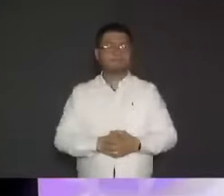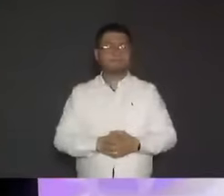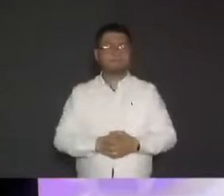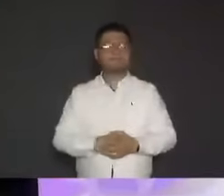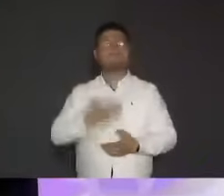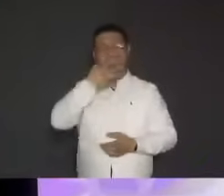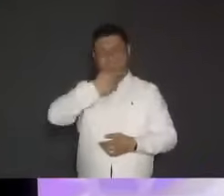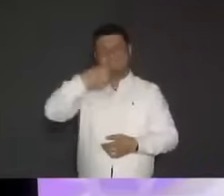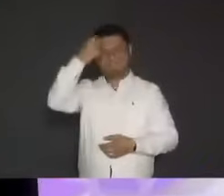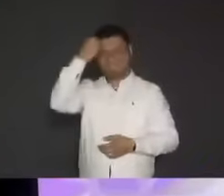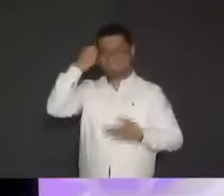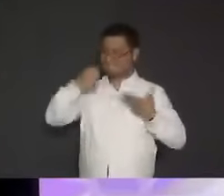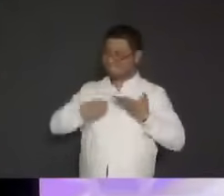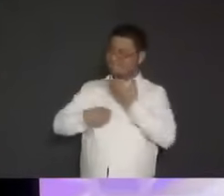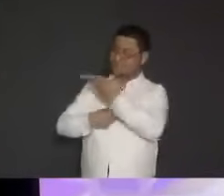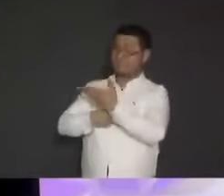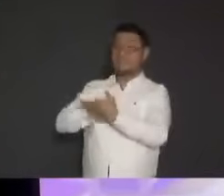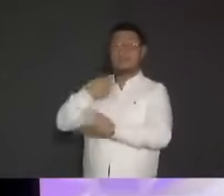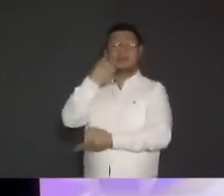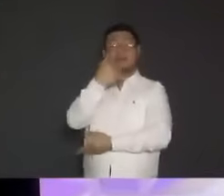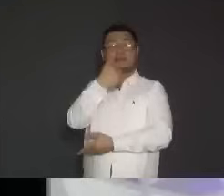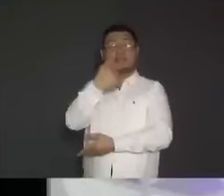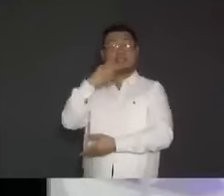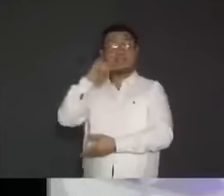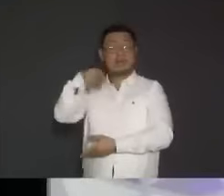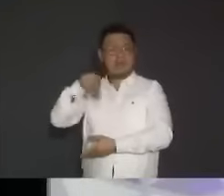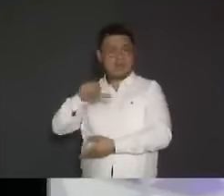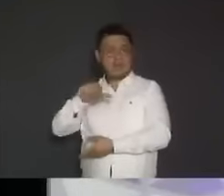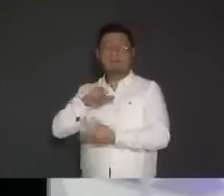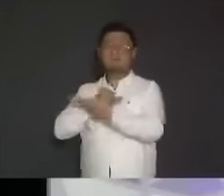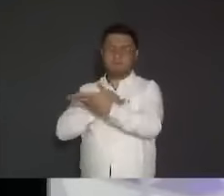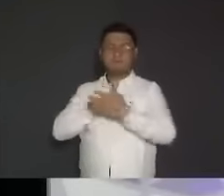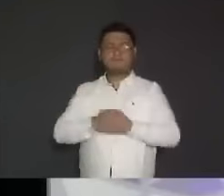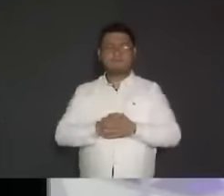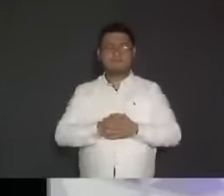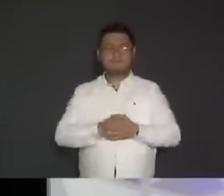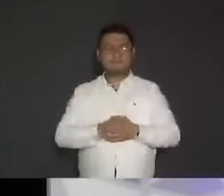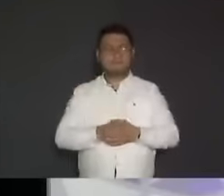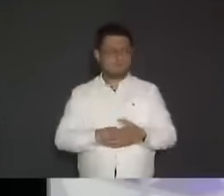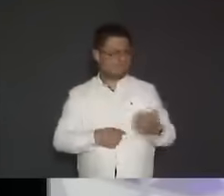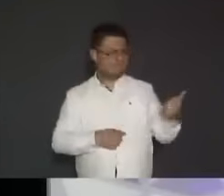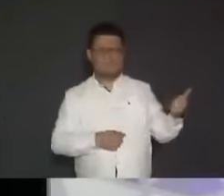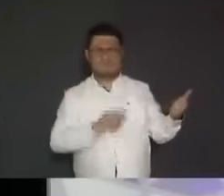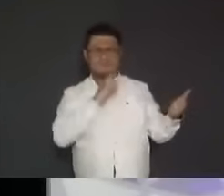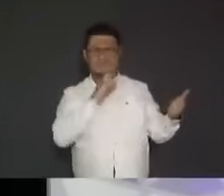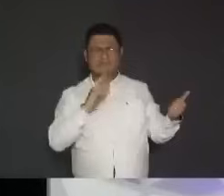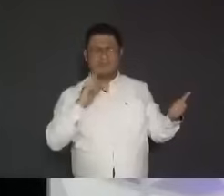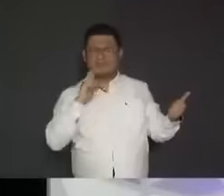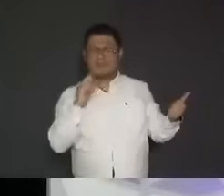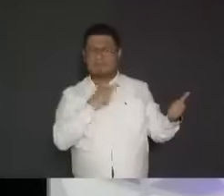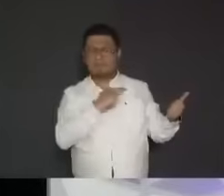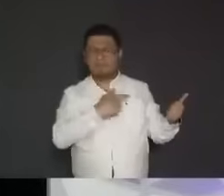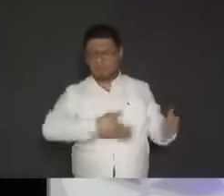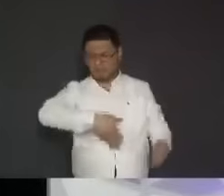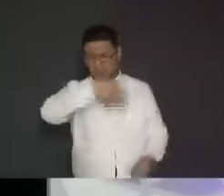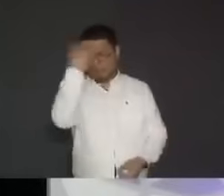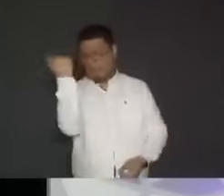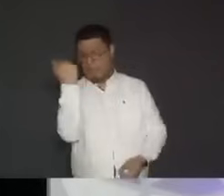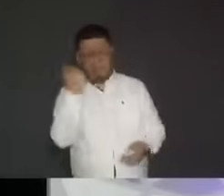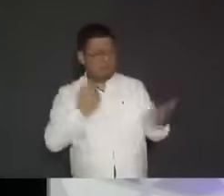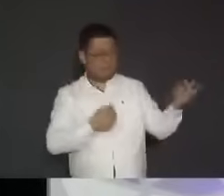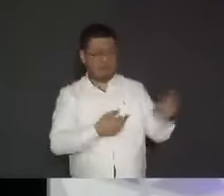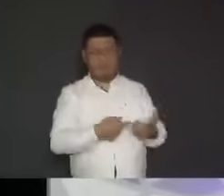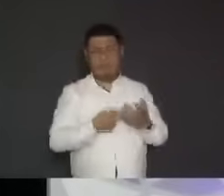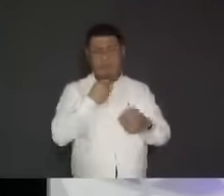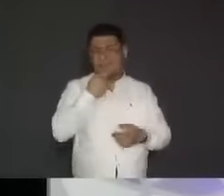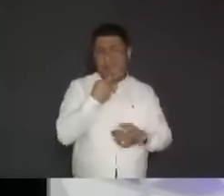damos la palabra a la candidata Vida Gómez. Candidata, adelante. El candidato del PRI, Renan, no sabe de lo que habla. Es lo malo de copiar